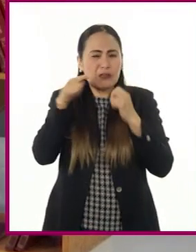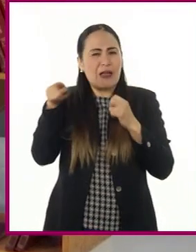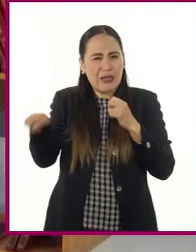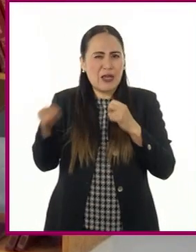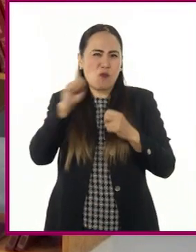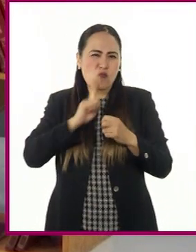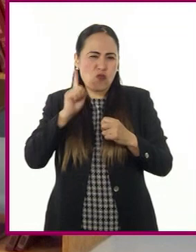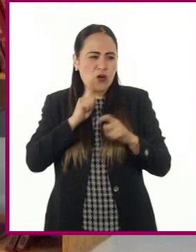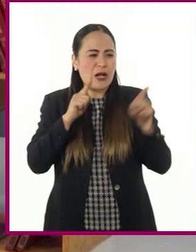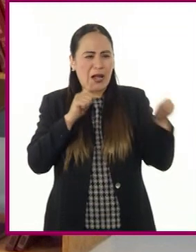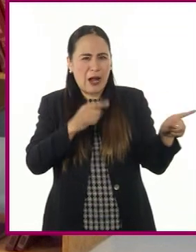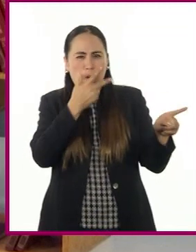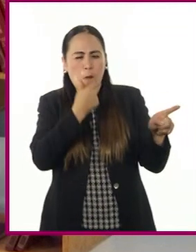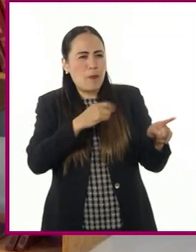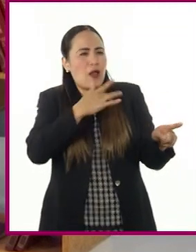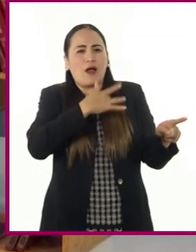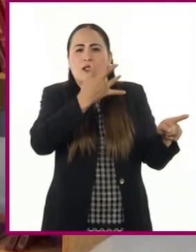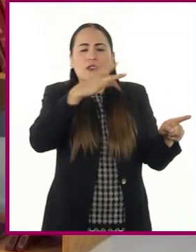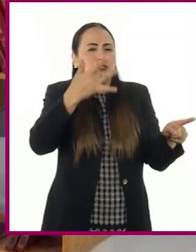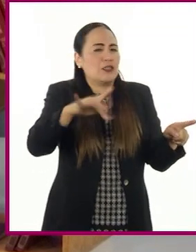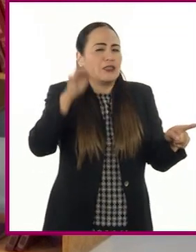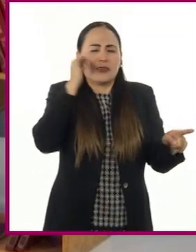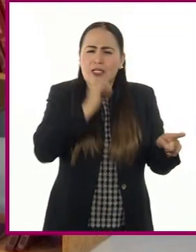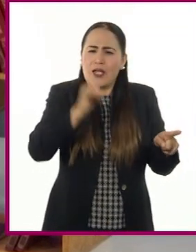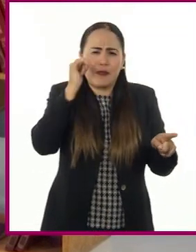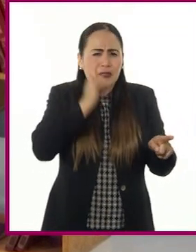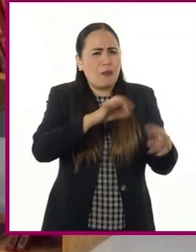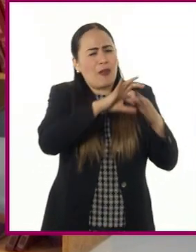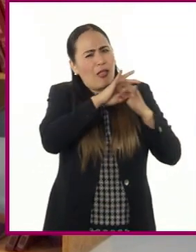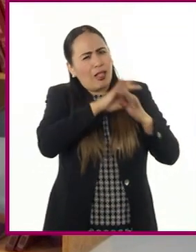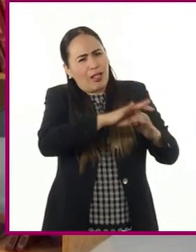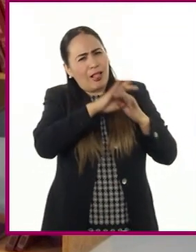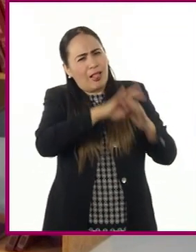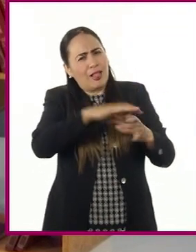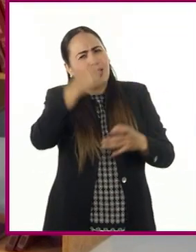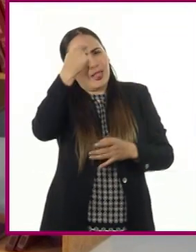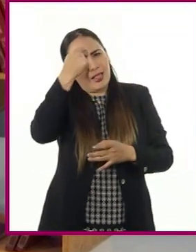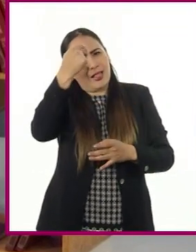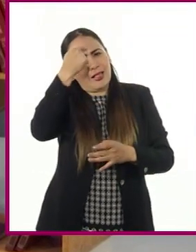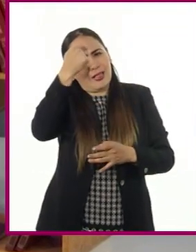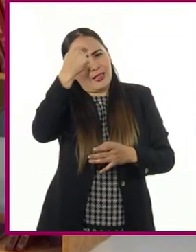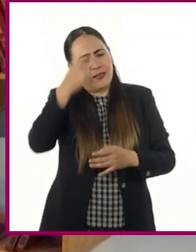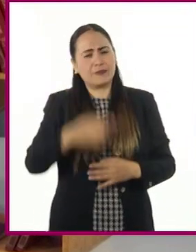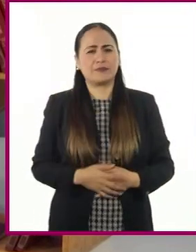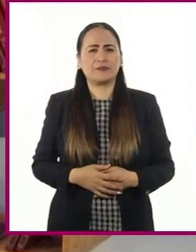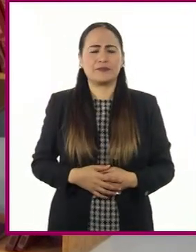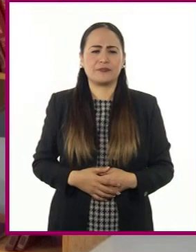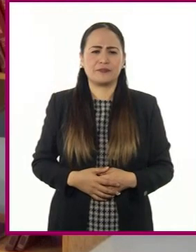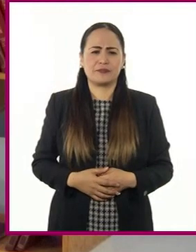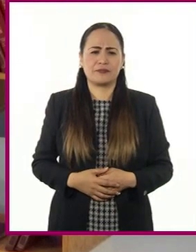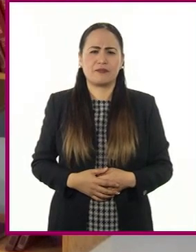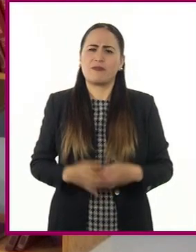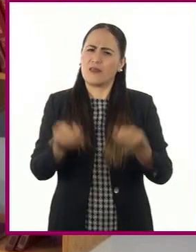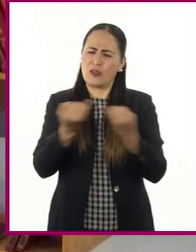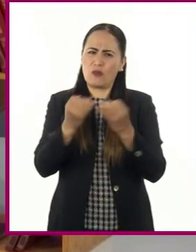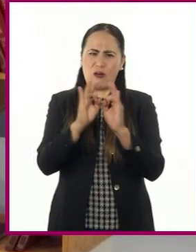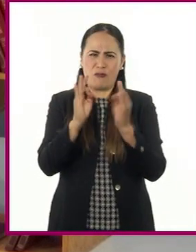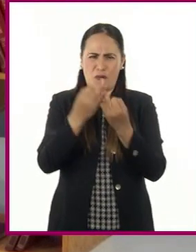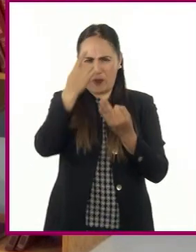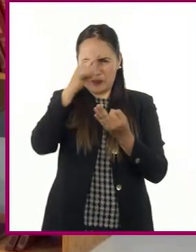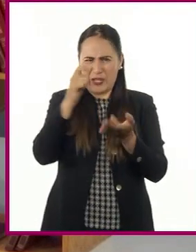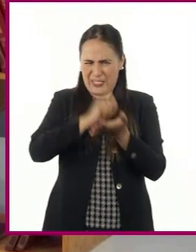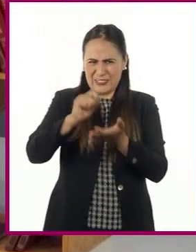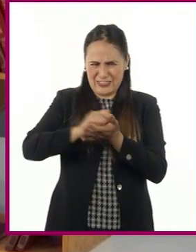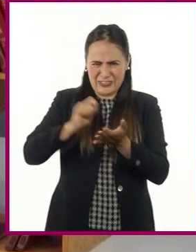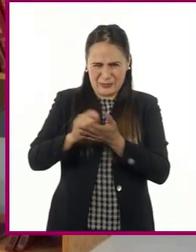y siempre lo tendrá preso en su imaginación. También pude apreciar algunos recursos literarios en el poema.